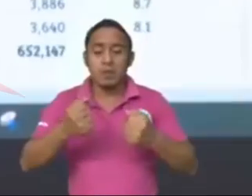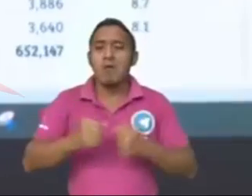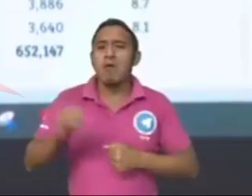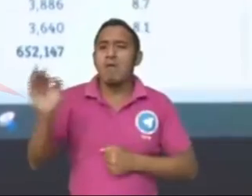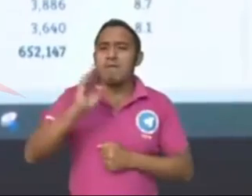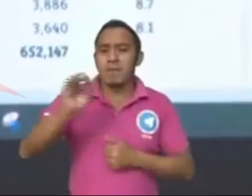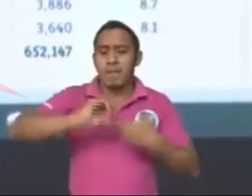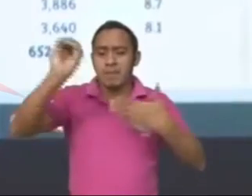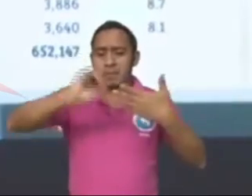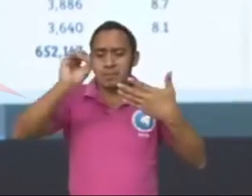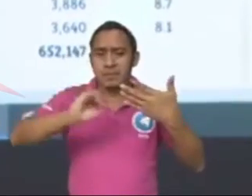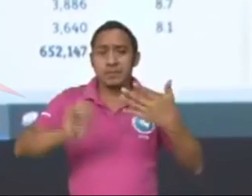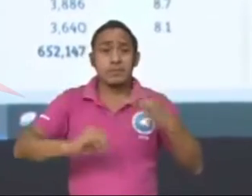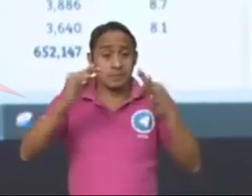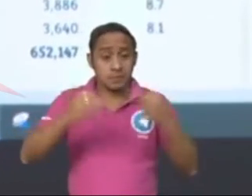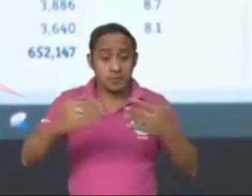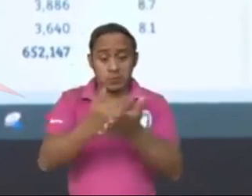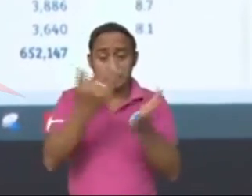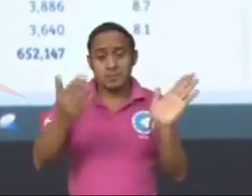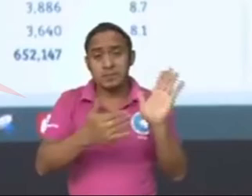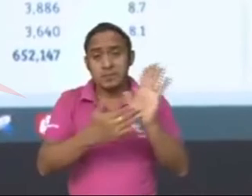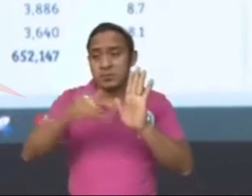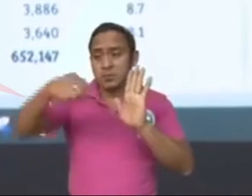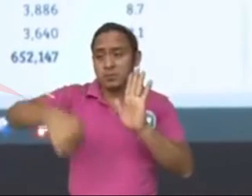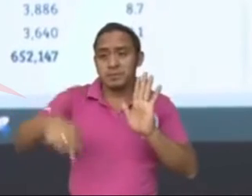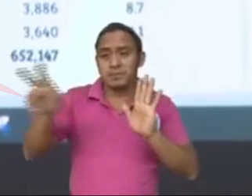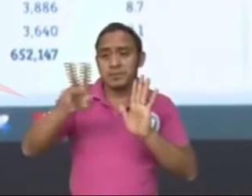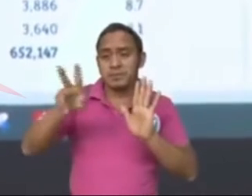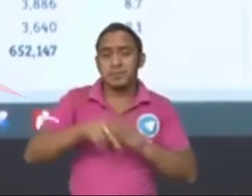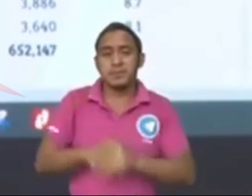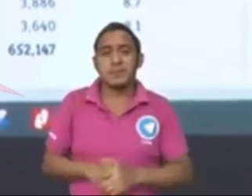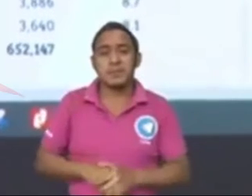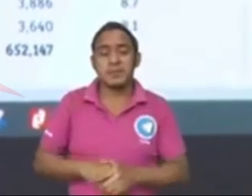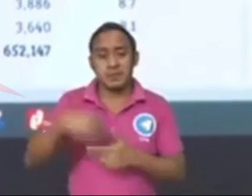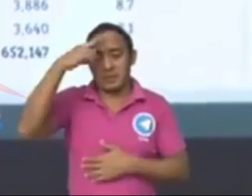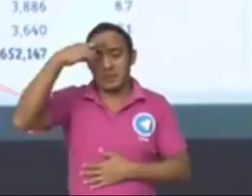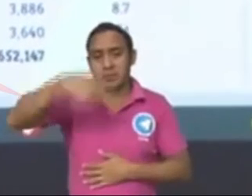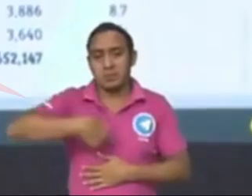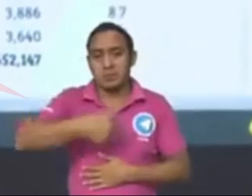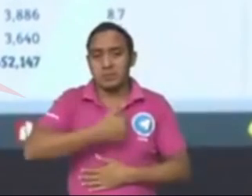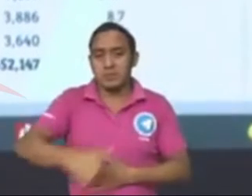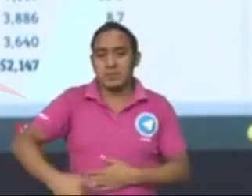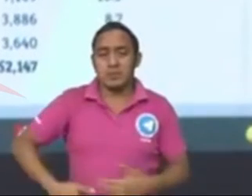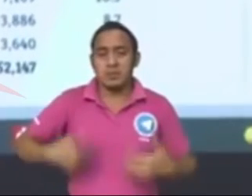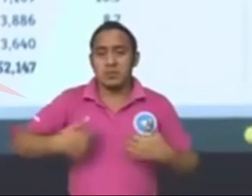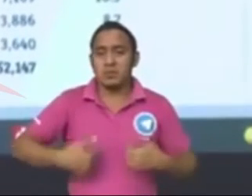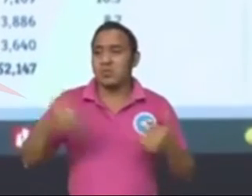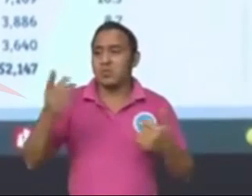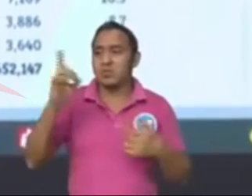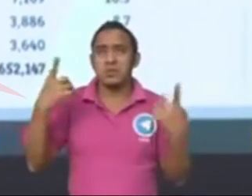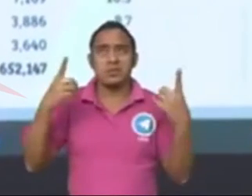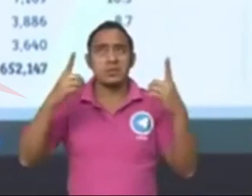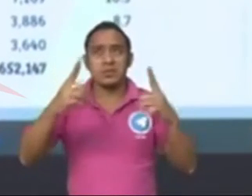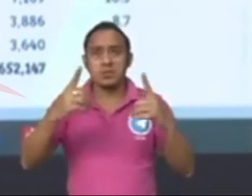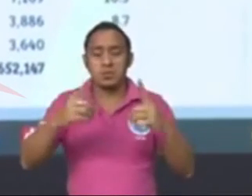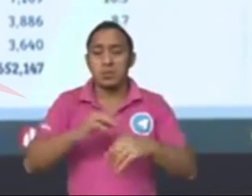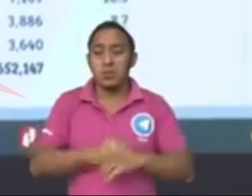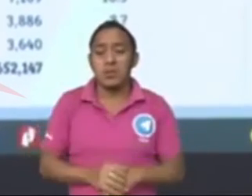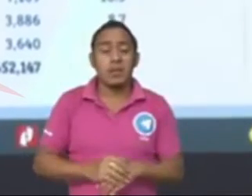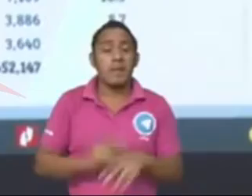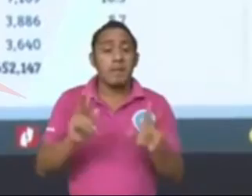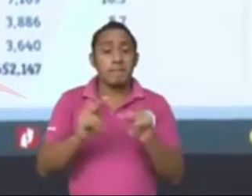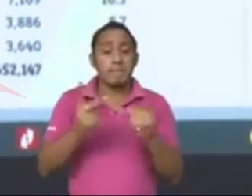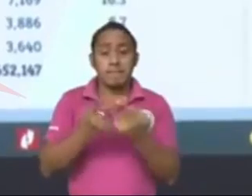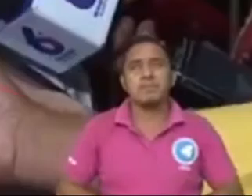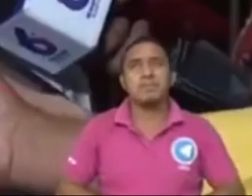presentó a directores de los hospitales públicos y privados el mapa oficial de los padecimientos de enfermedades en la